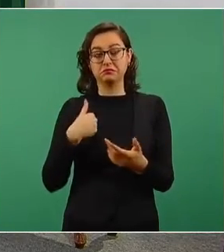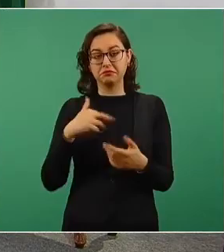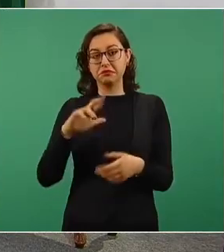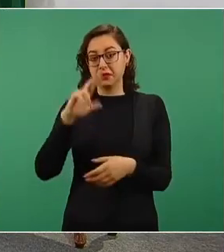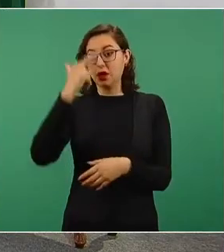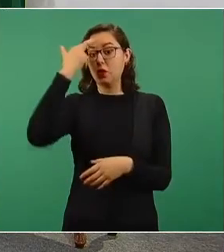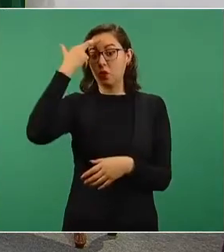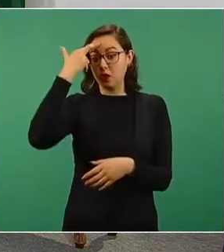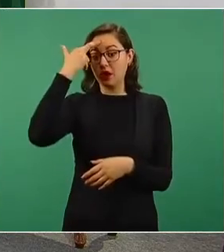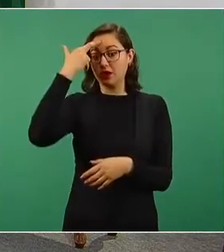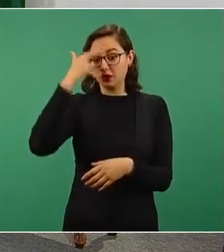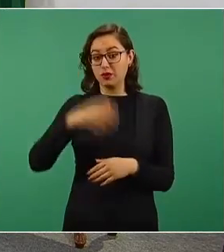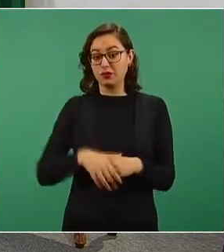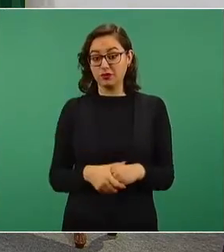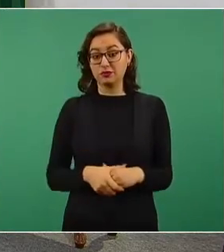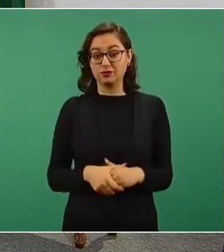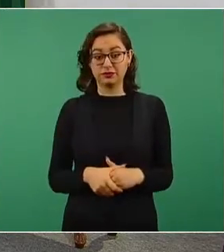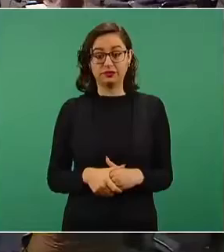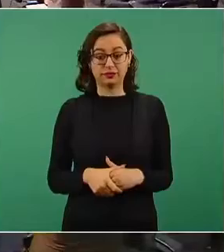en